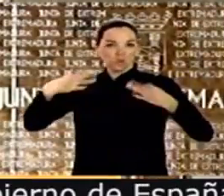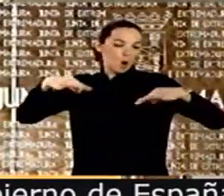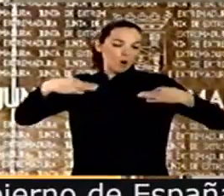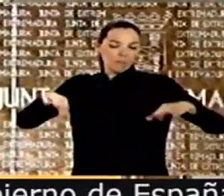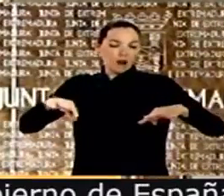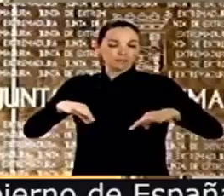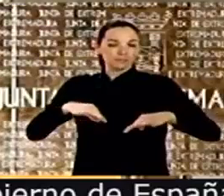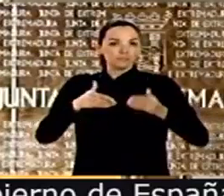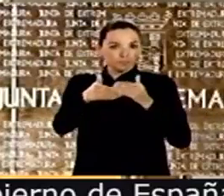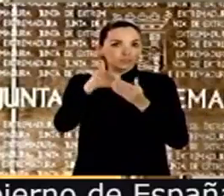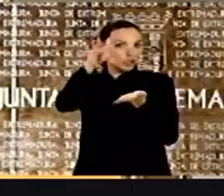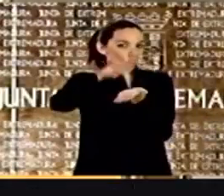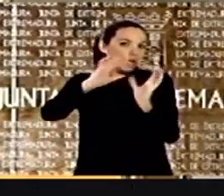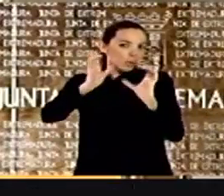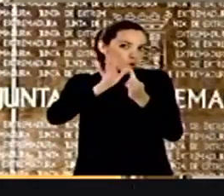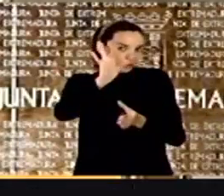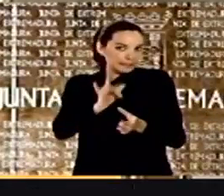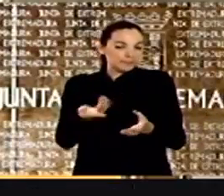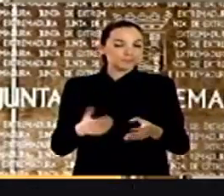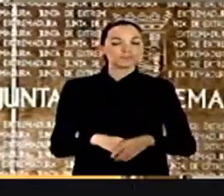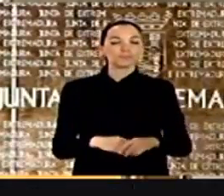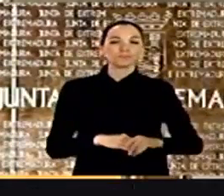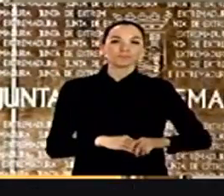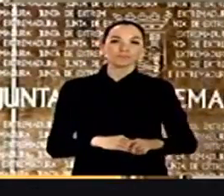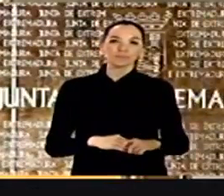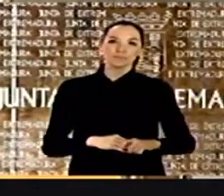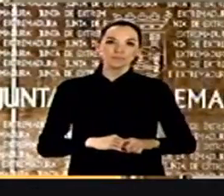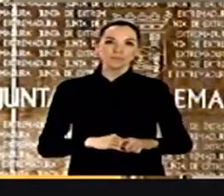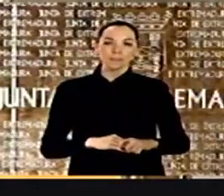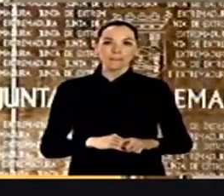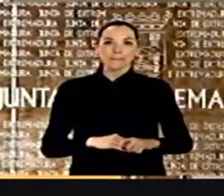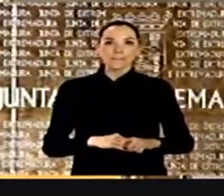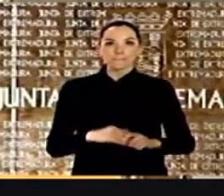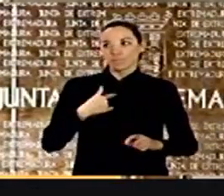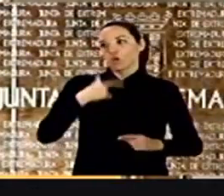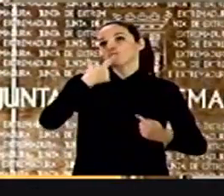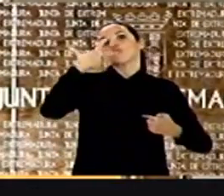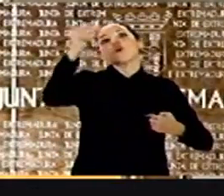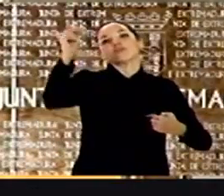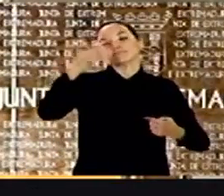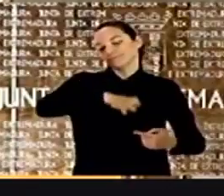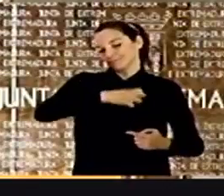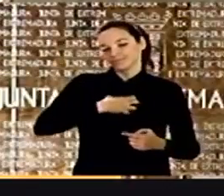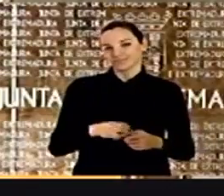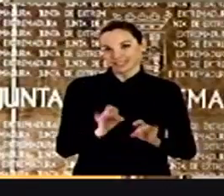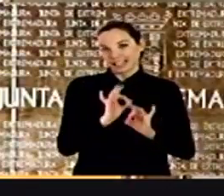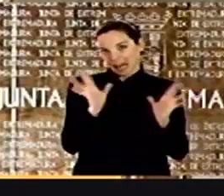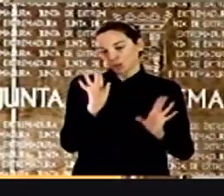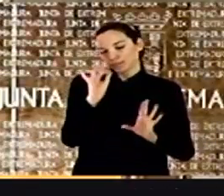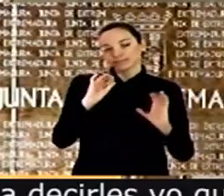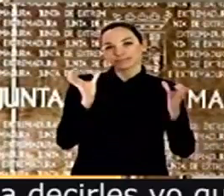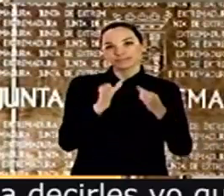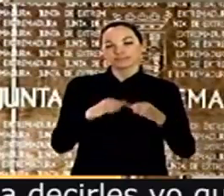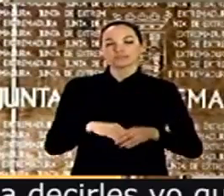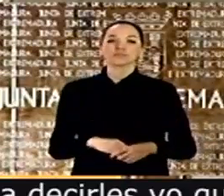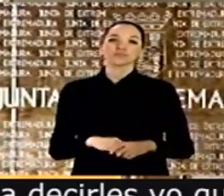Se va a producir, eso sí, se va a producir. ¿Cómo voy a decirles yo que no ahora? Claro que se va a producir.